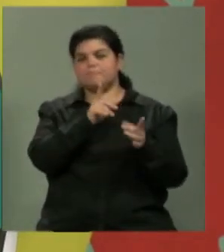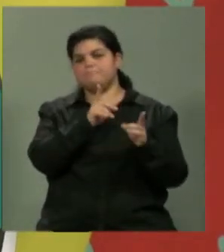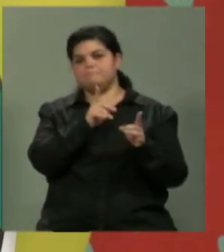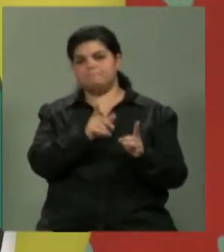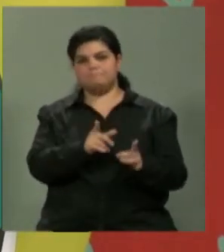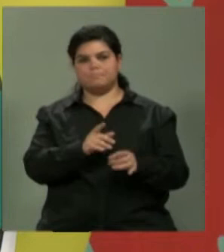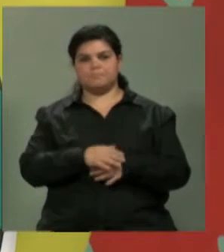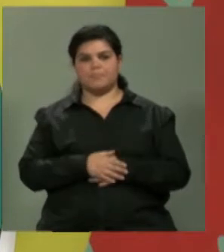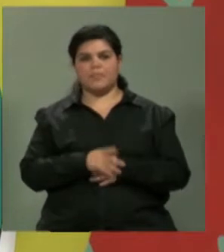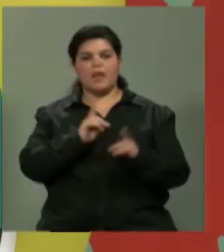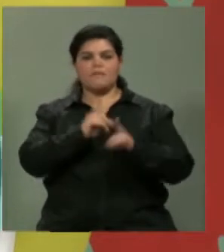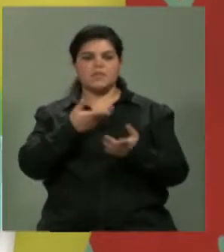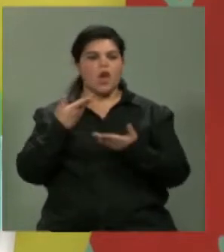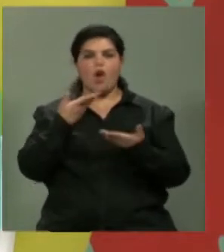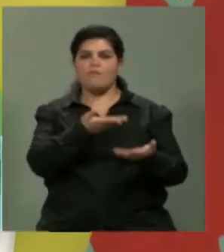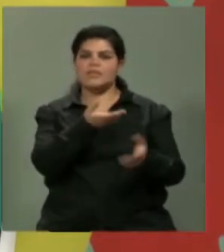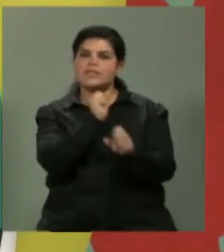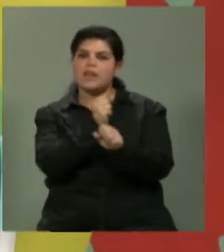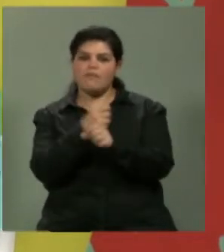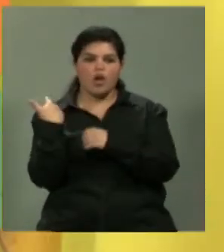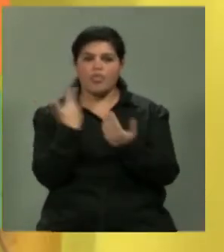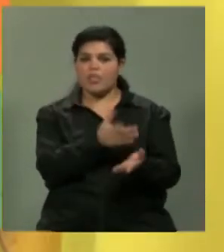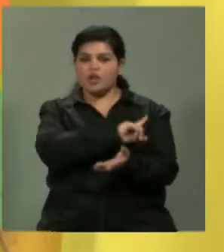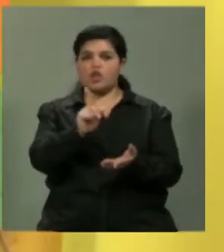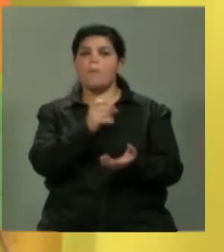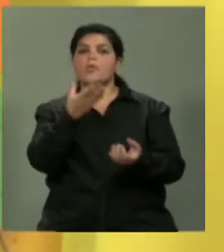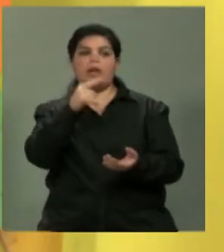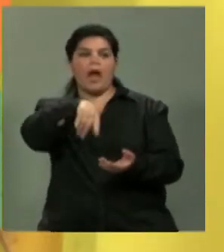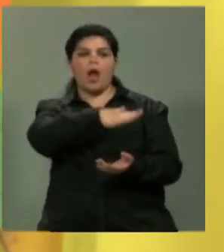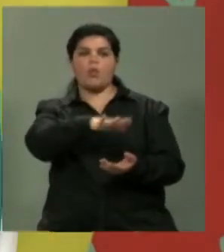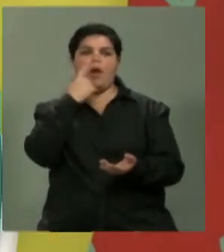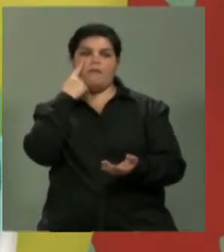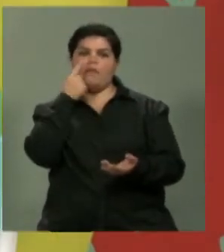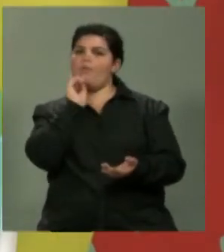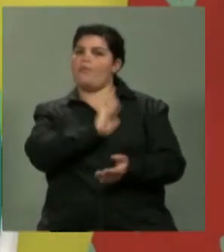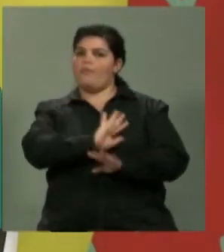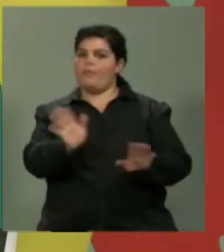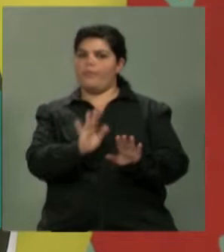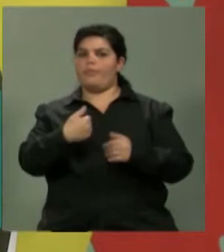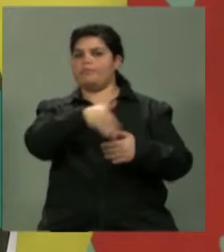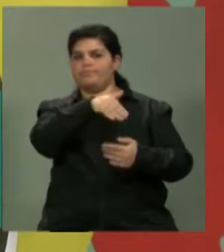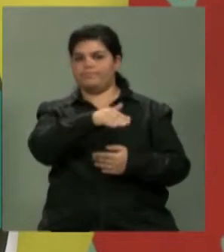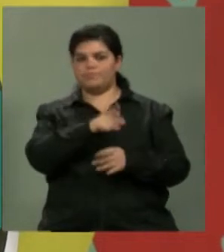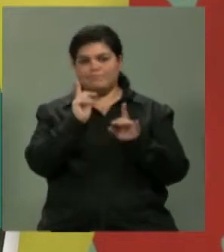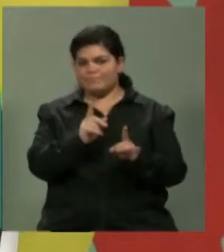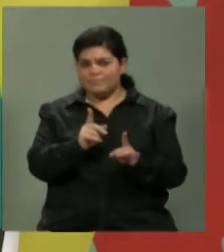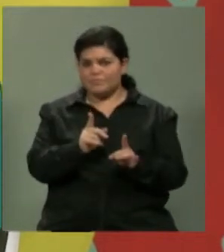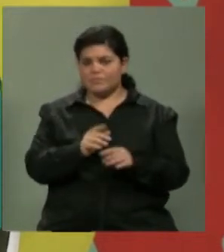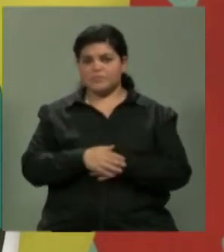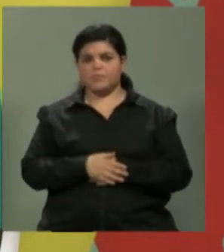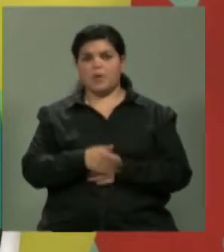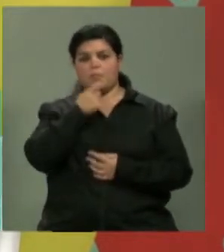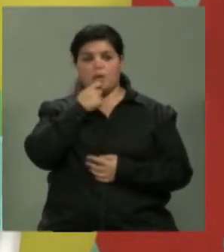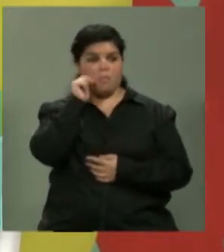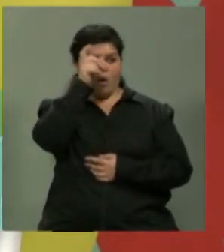ofrecer o a no dar oportunidades laborales, incluso por la zona donde pueden vivir dentro de la ciudad. También hay un tema de que si vos lo metés